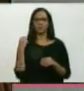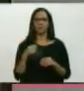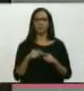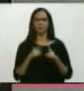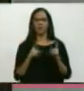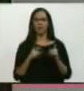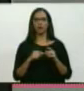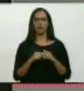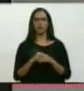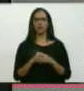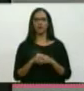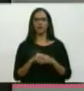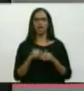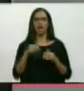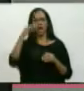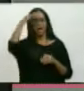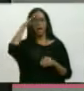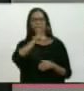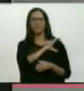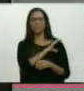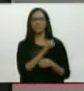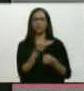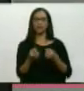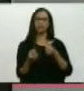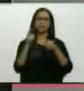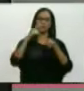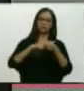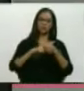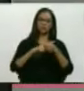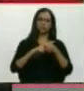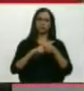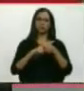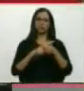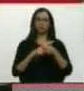Pero colocaron a la milicia como un componente.